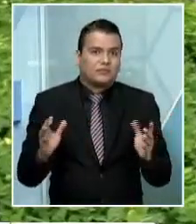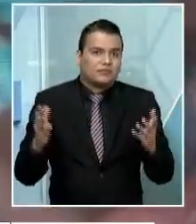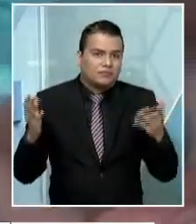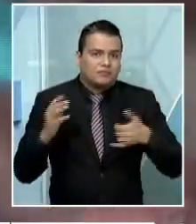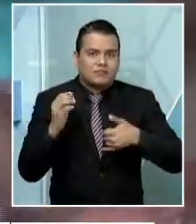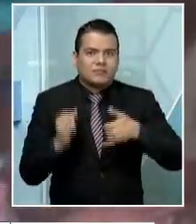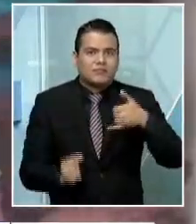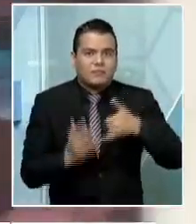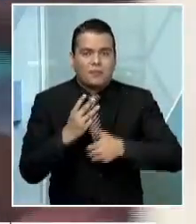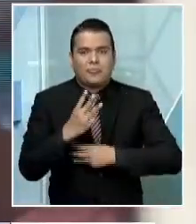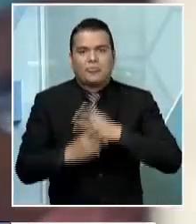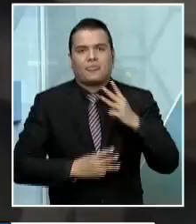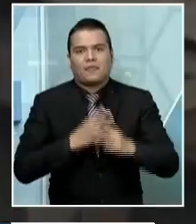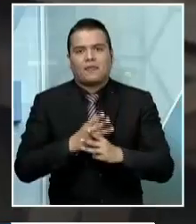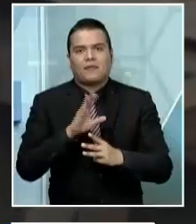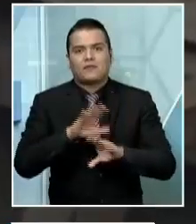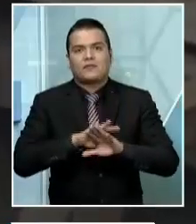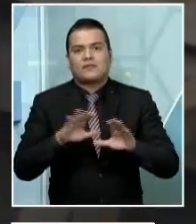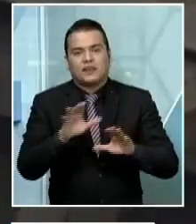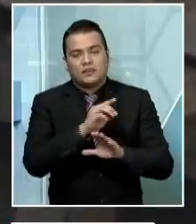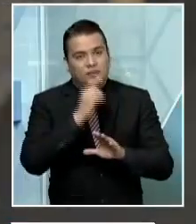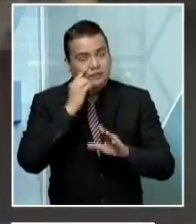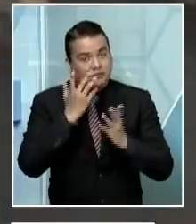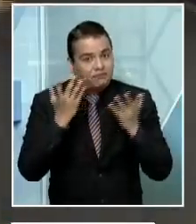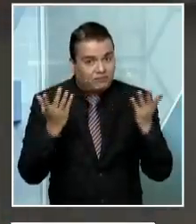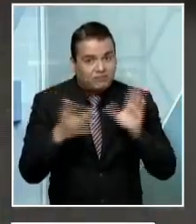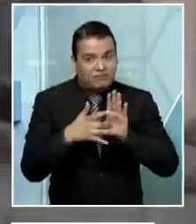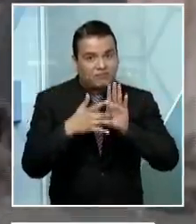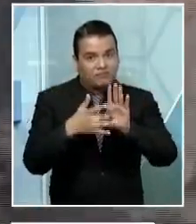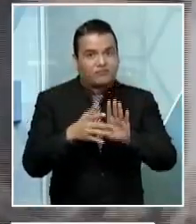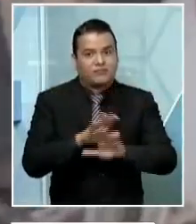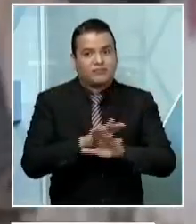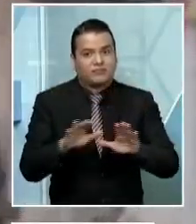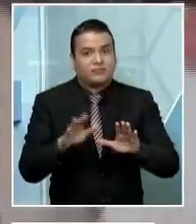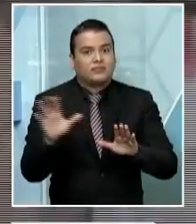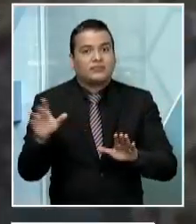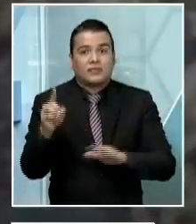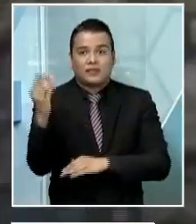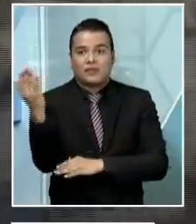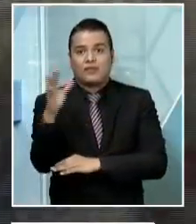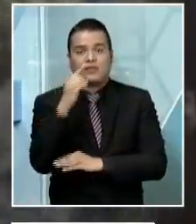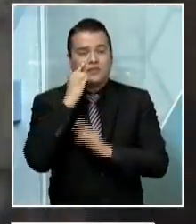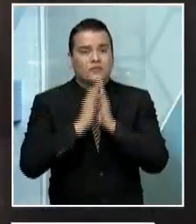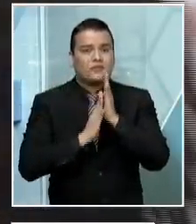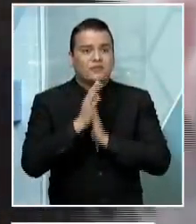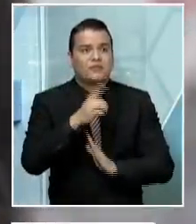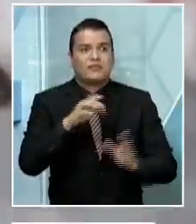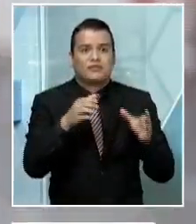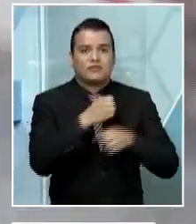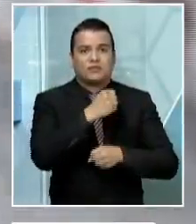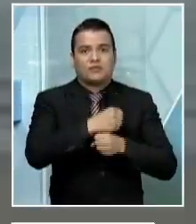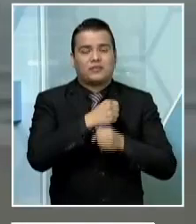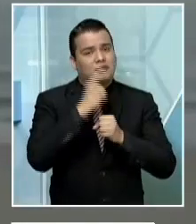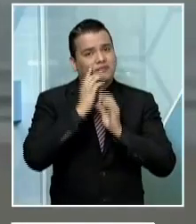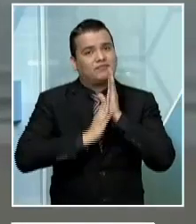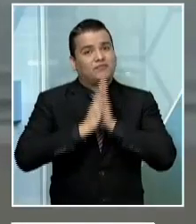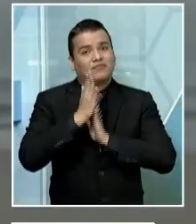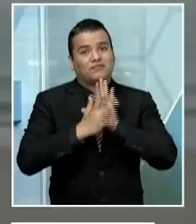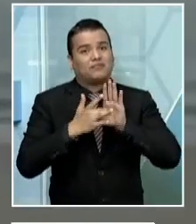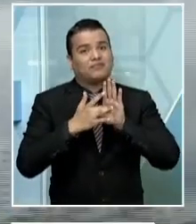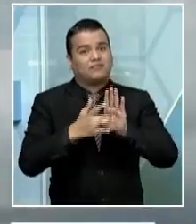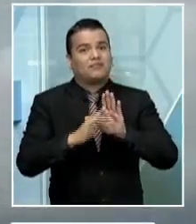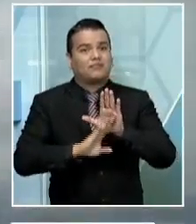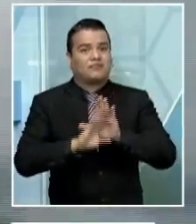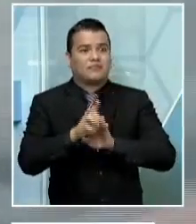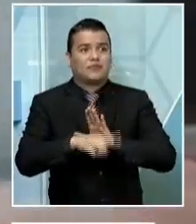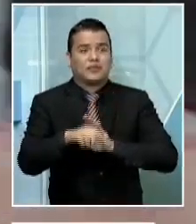Pacífico, sino en el mundo entero. Las expectativas de la cinta son tan grandes como los mismos sueños y las ganas de salir adelante de estos jóvenes, quienes